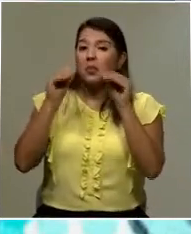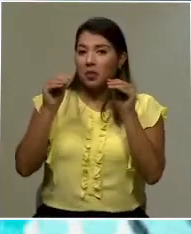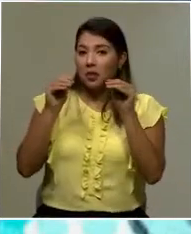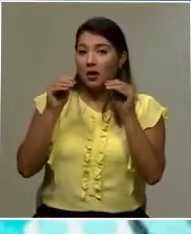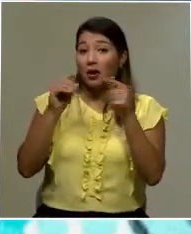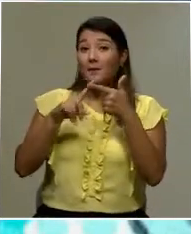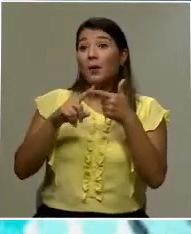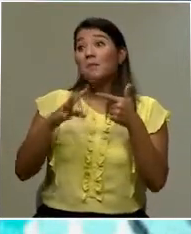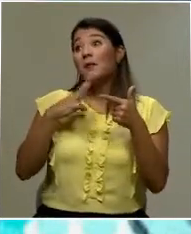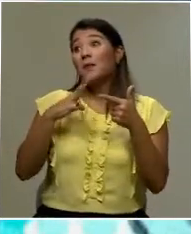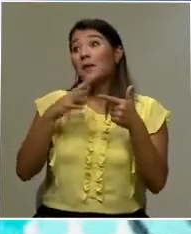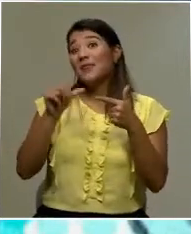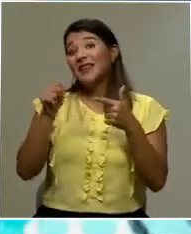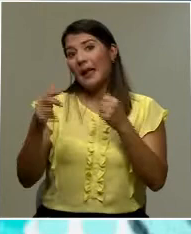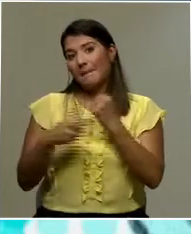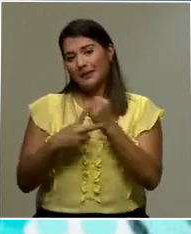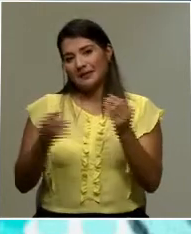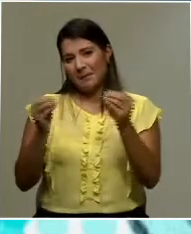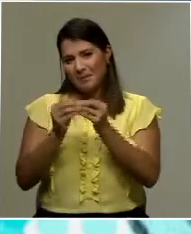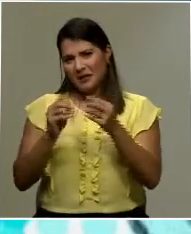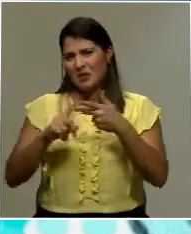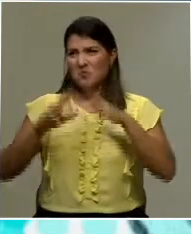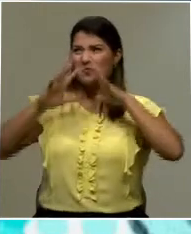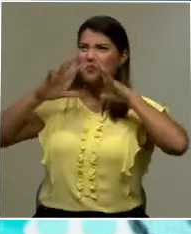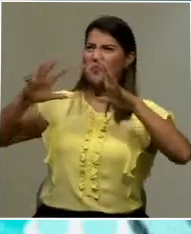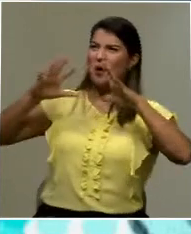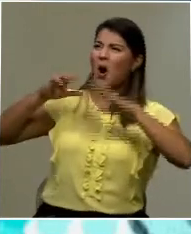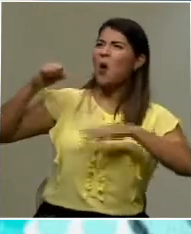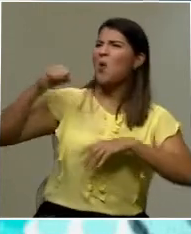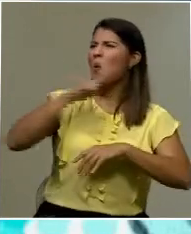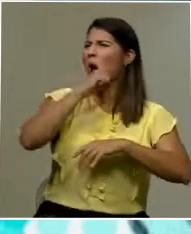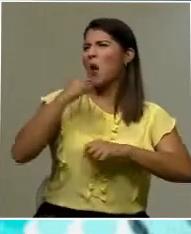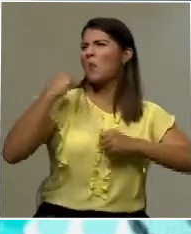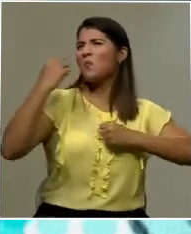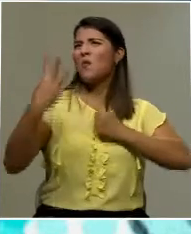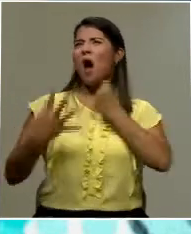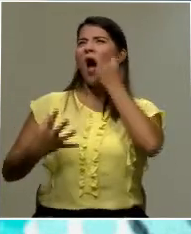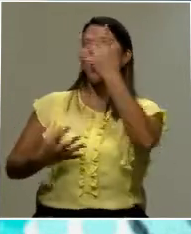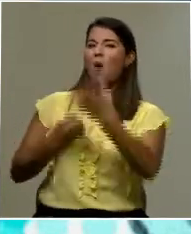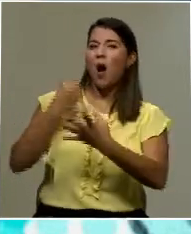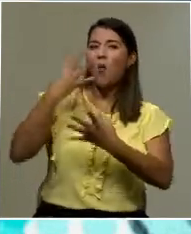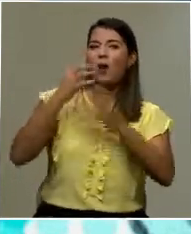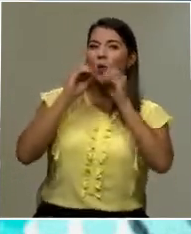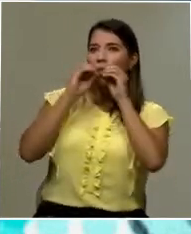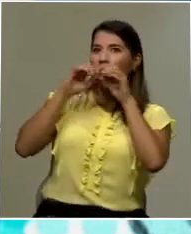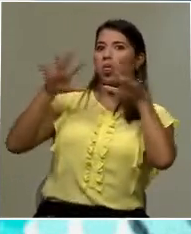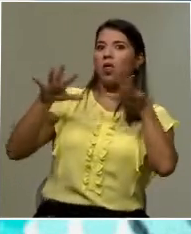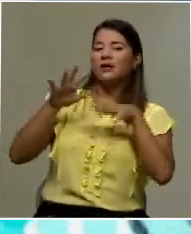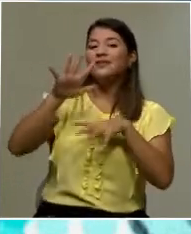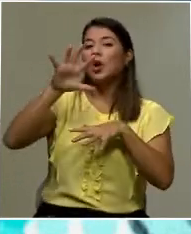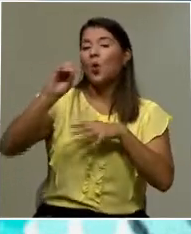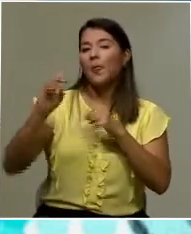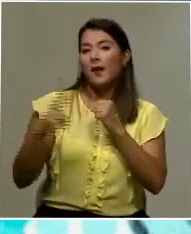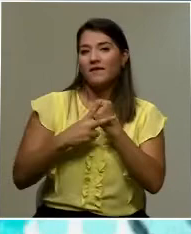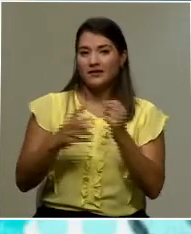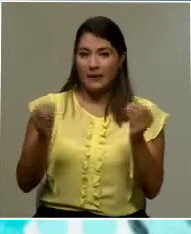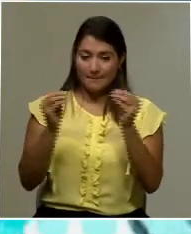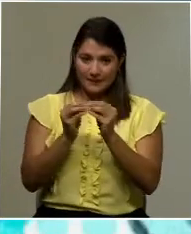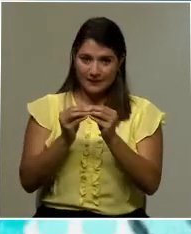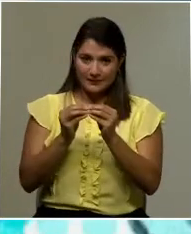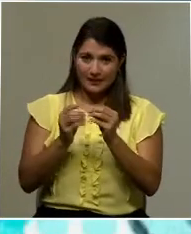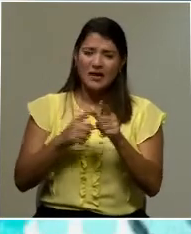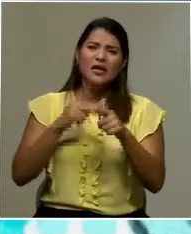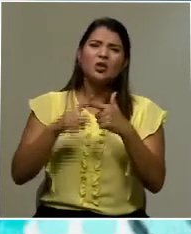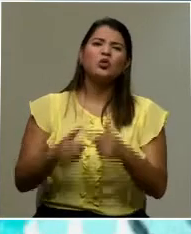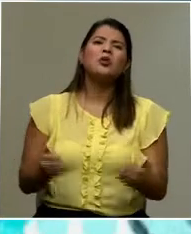10 veces más. Y si uno se pone a gritar o a cantar fuerte salen 50 veces más. Entonces es mucho más fácil contagiarse en